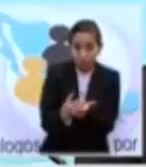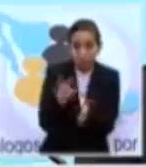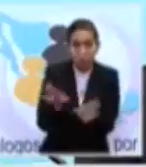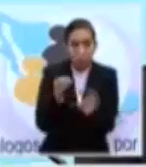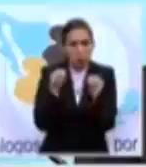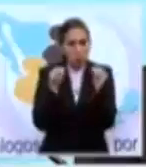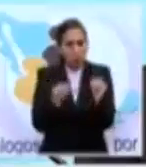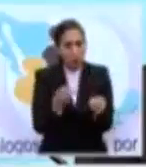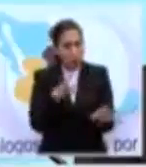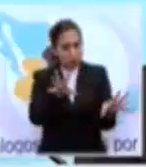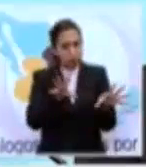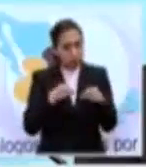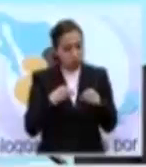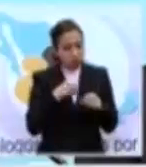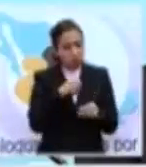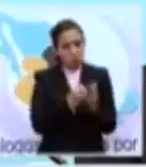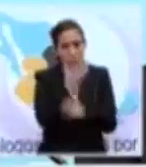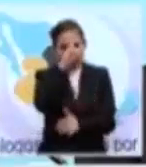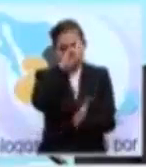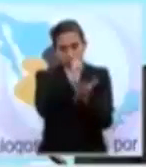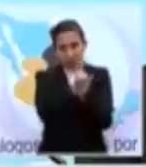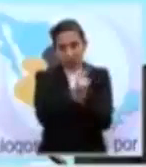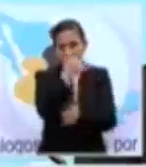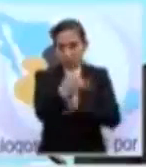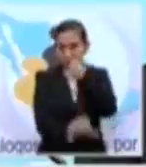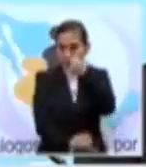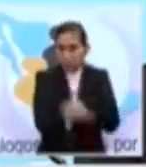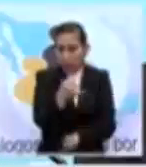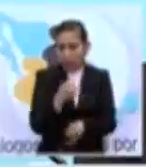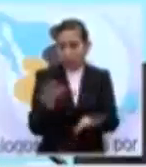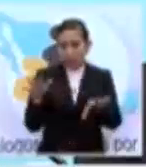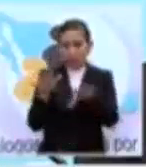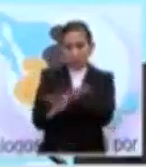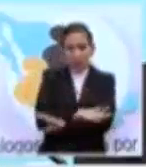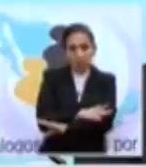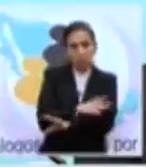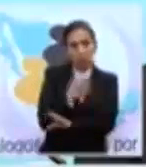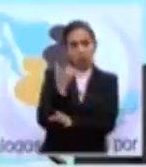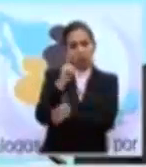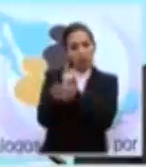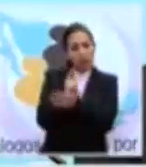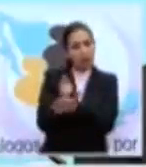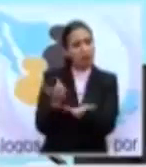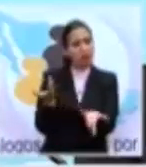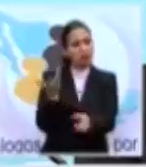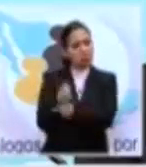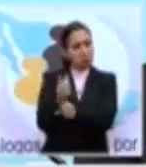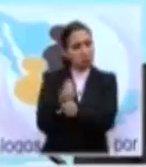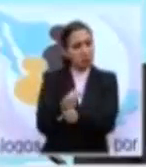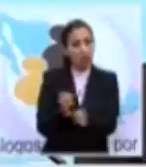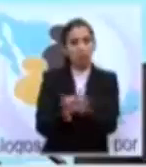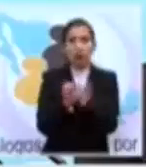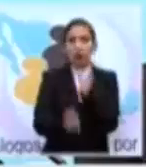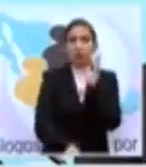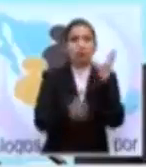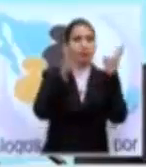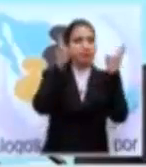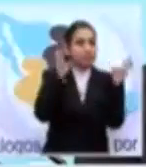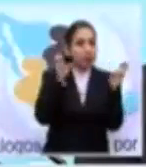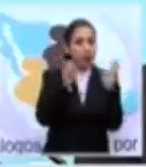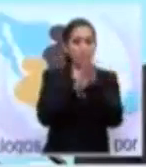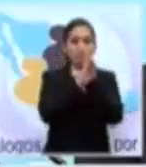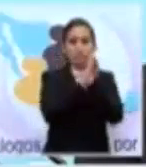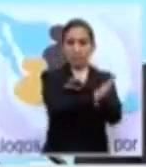atacado nuevos ordenamientos jurídicos y cambiado nuevos ordenamientos jurídicos como en materia